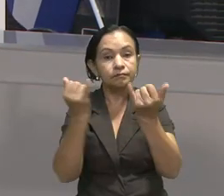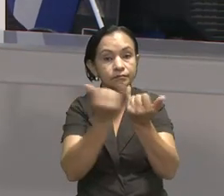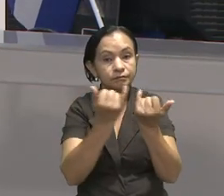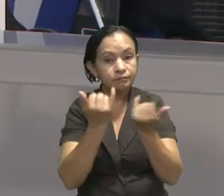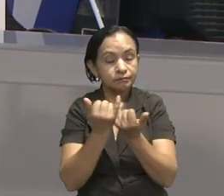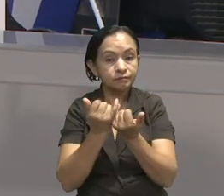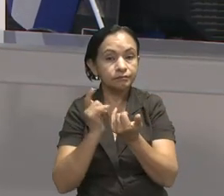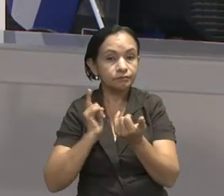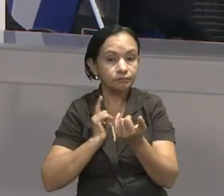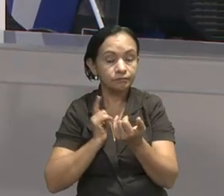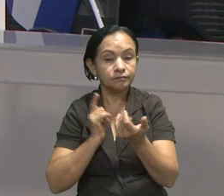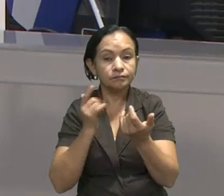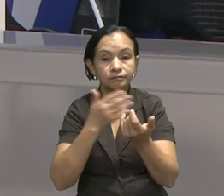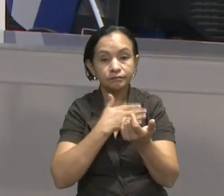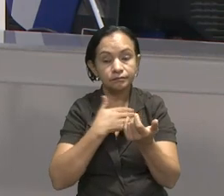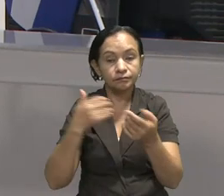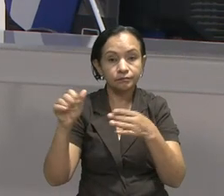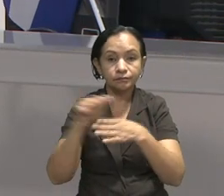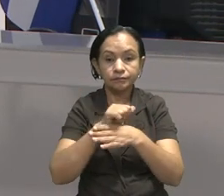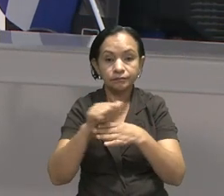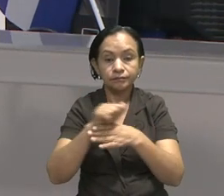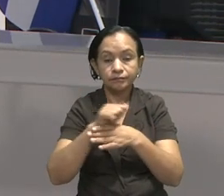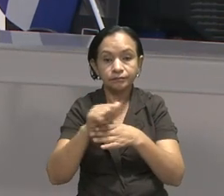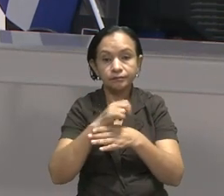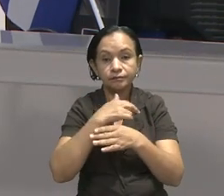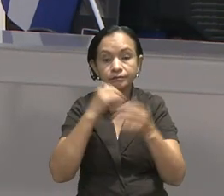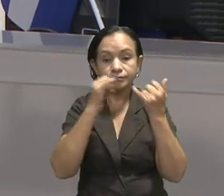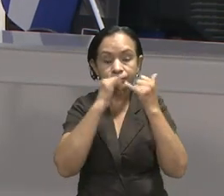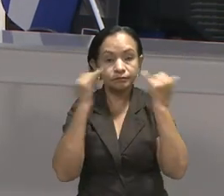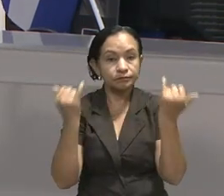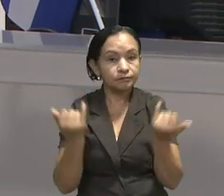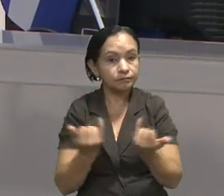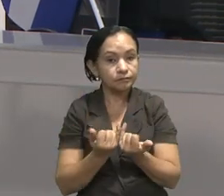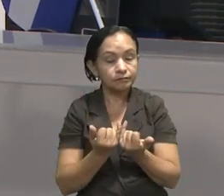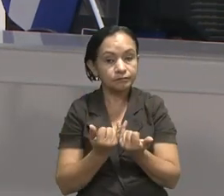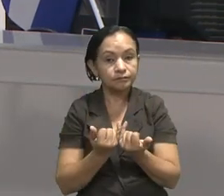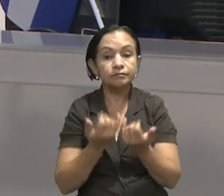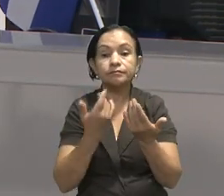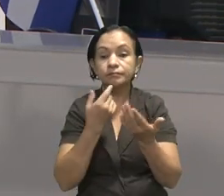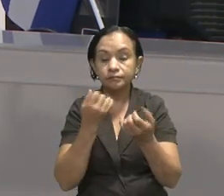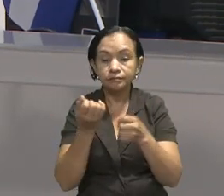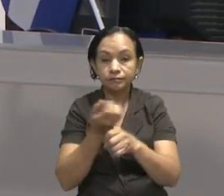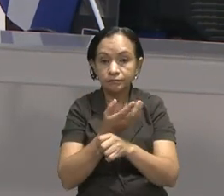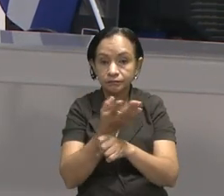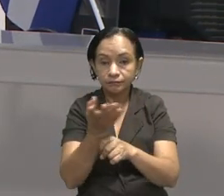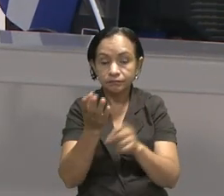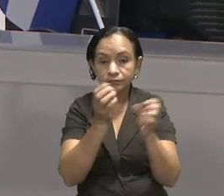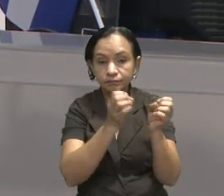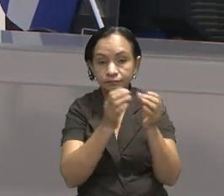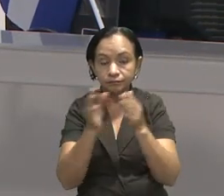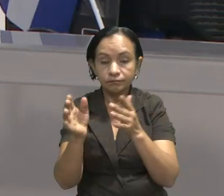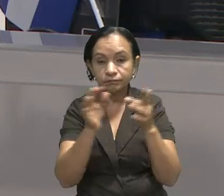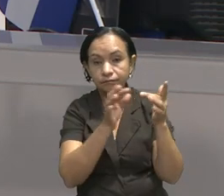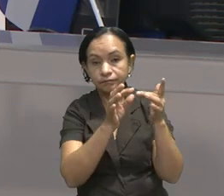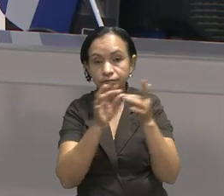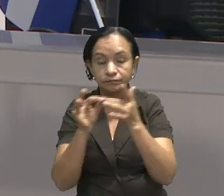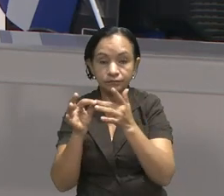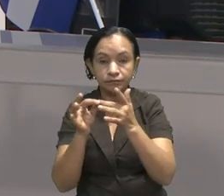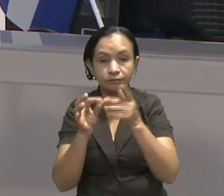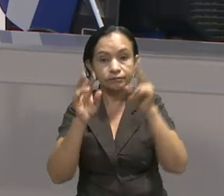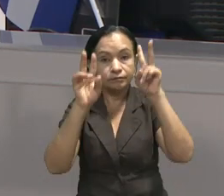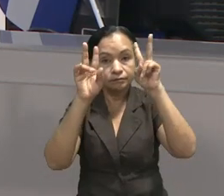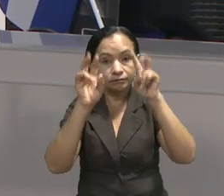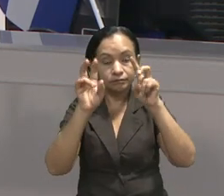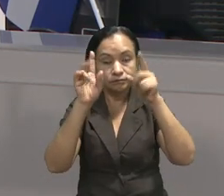cuenta las mejores prácticas y tendencias internacionales, las recomendaciones de organismos especializados en la